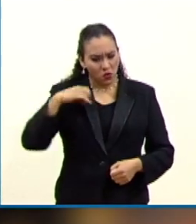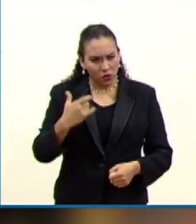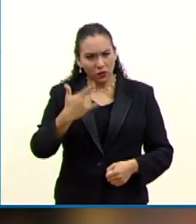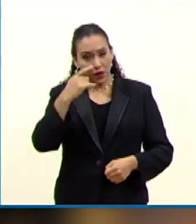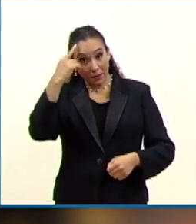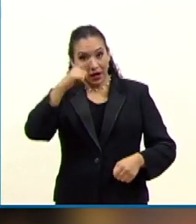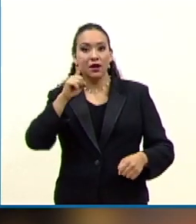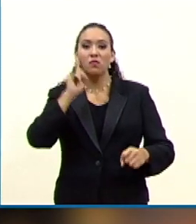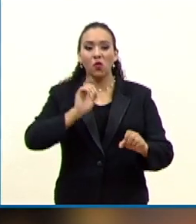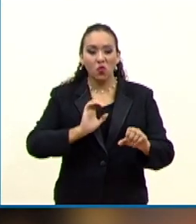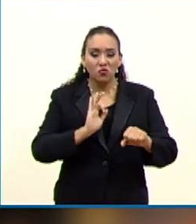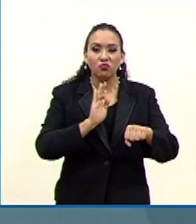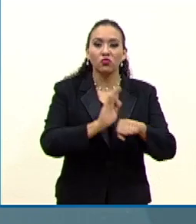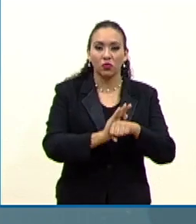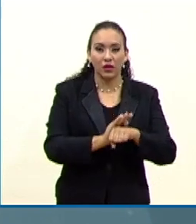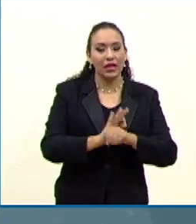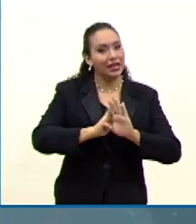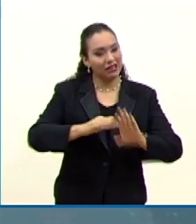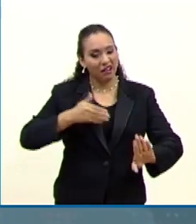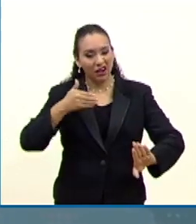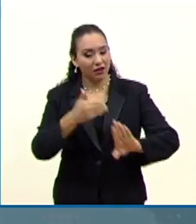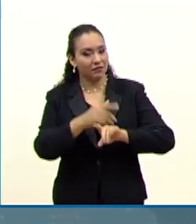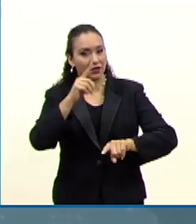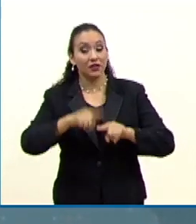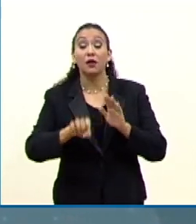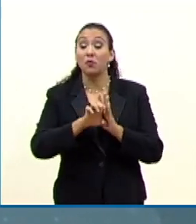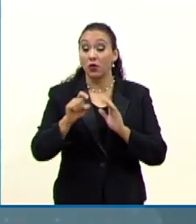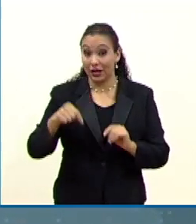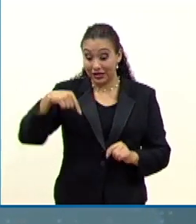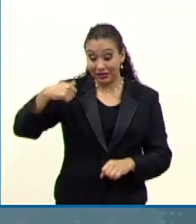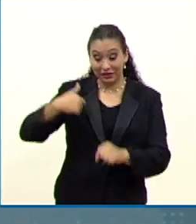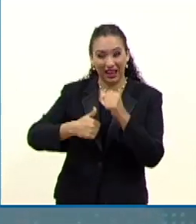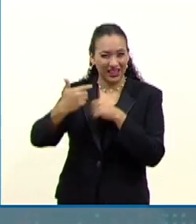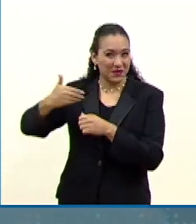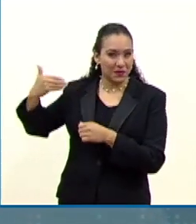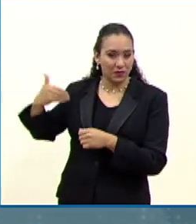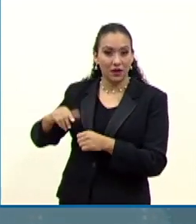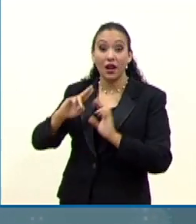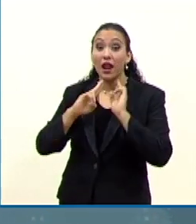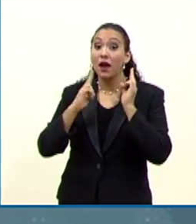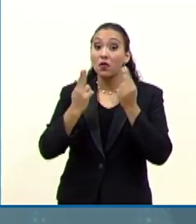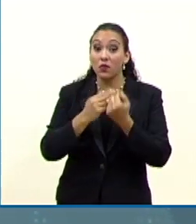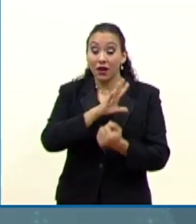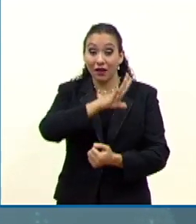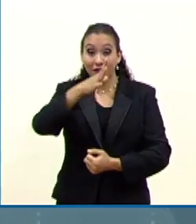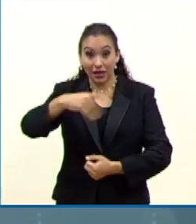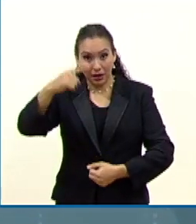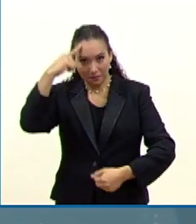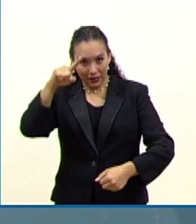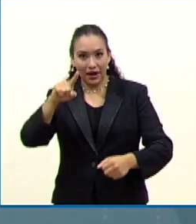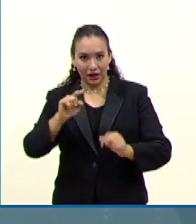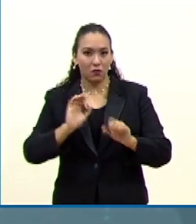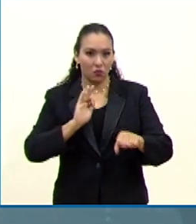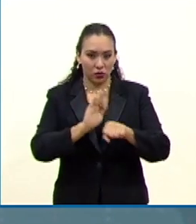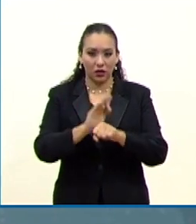las mujeres. Muestra de ello es que en el último año, la Unidad General de Prevención y Combate a